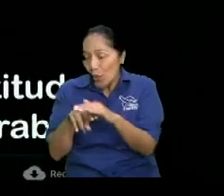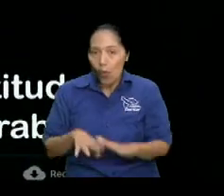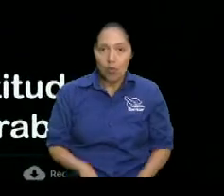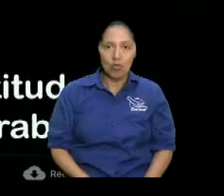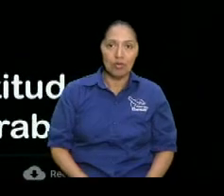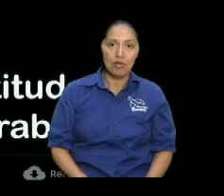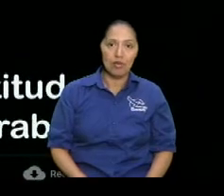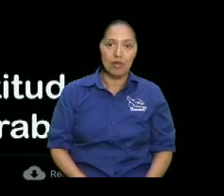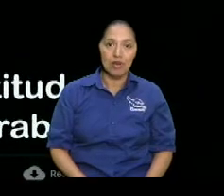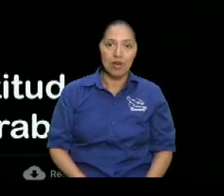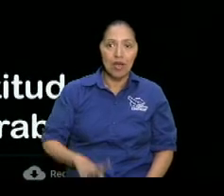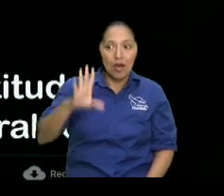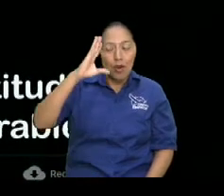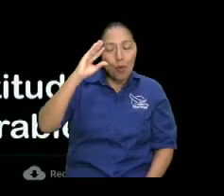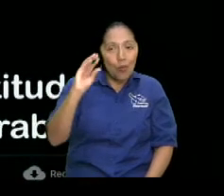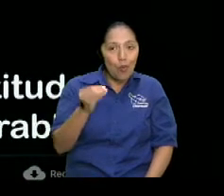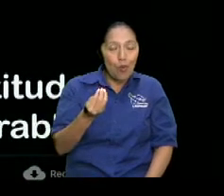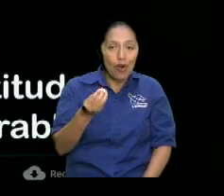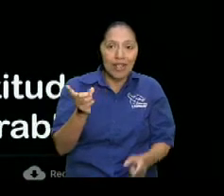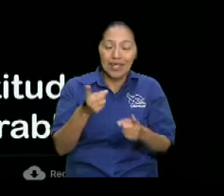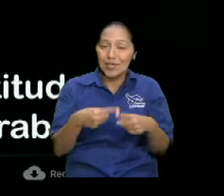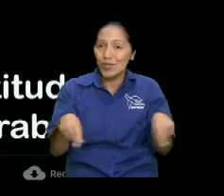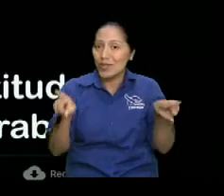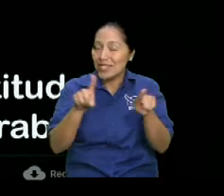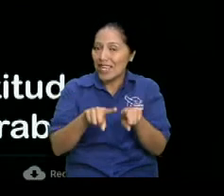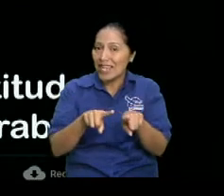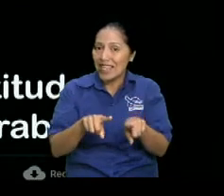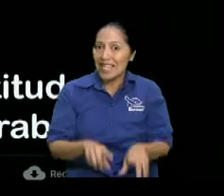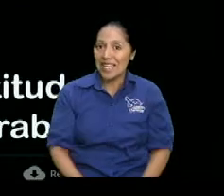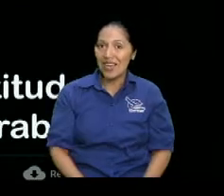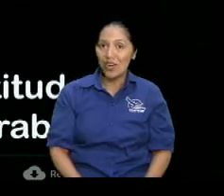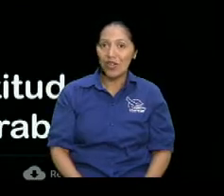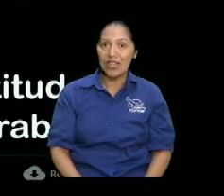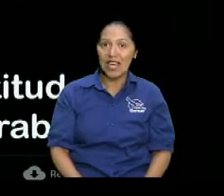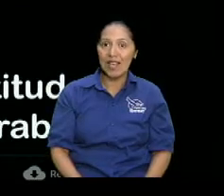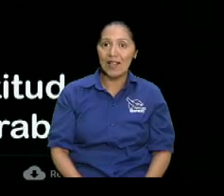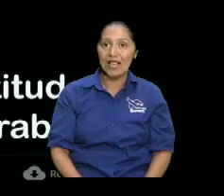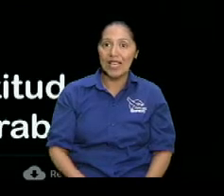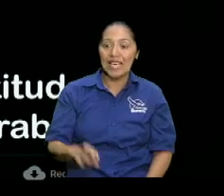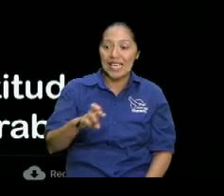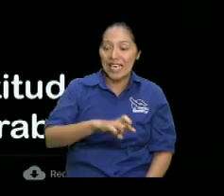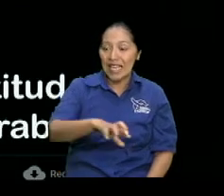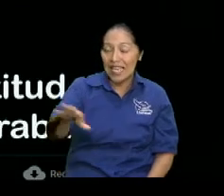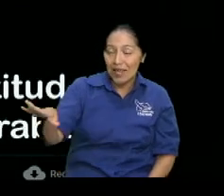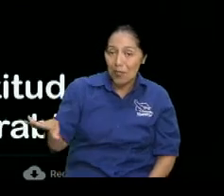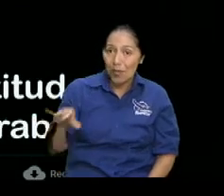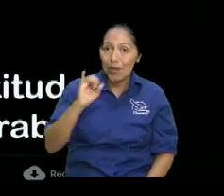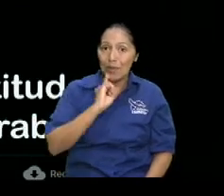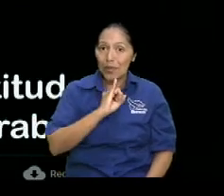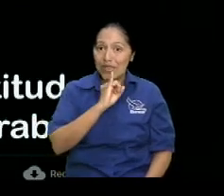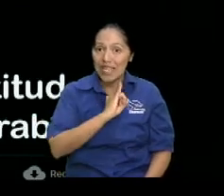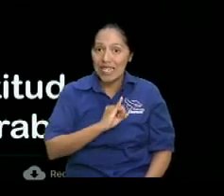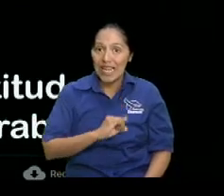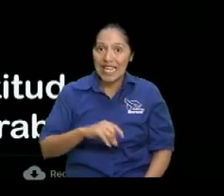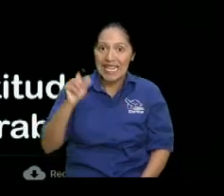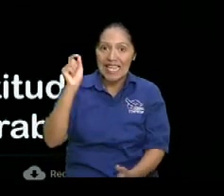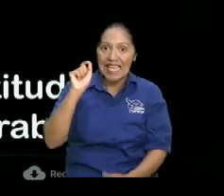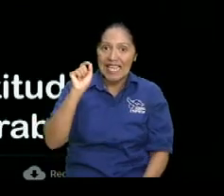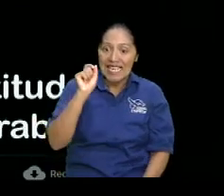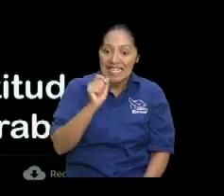sucedía que cuando los hijos de Israel sembraban